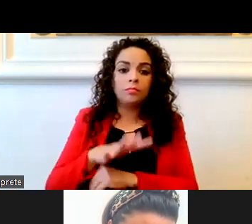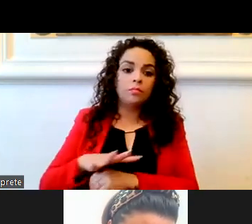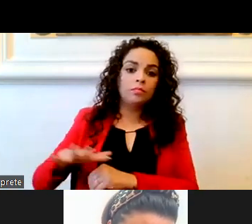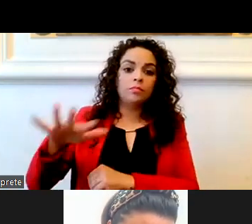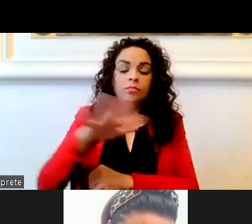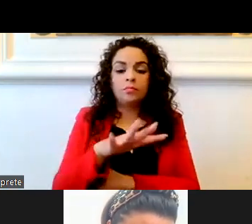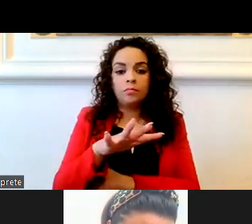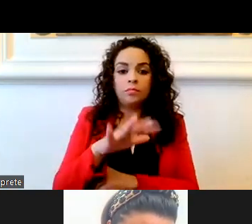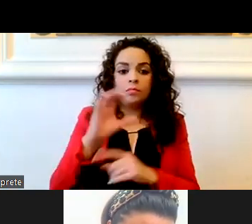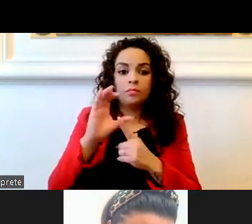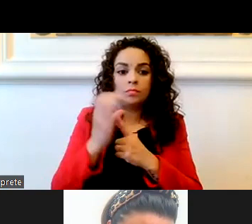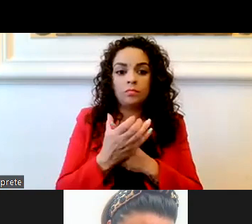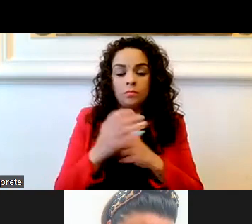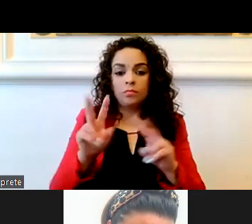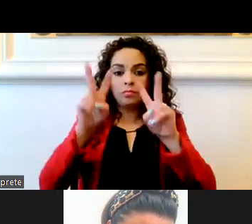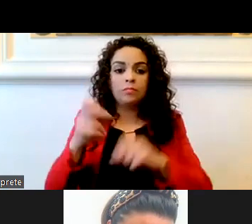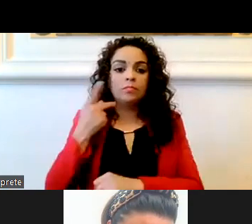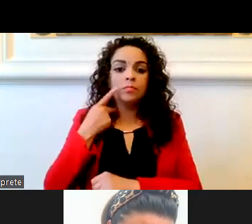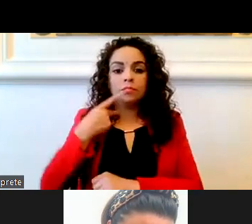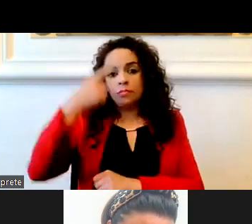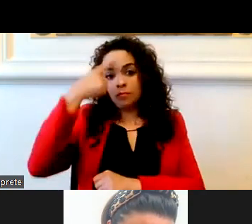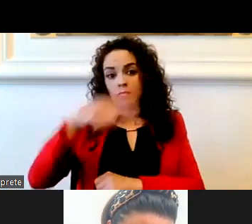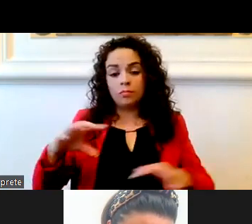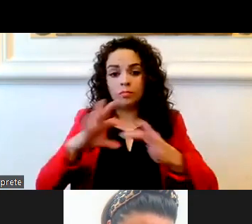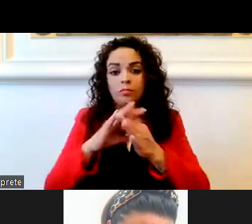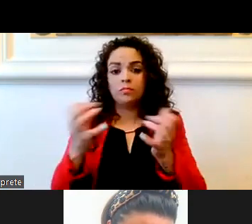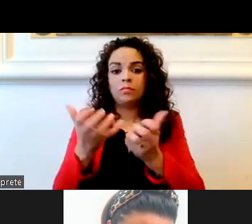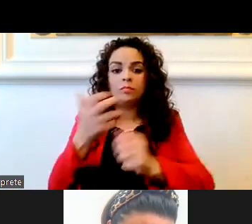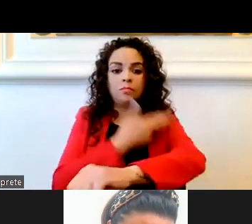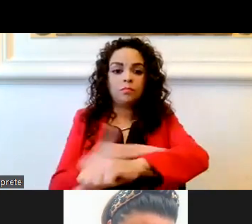lugar. Cumplida su instrucción, diputado.